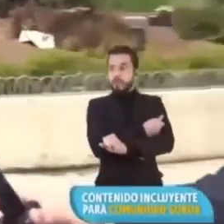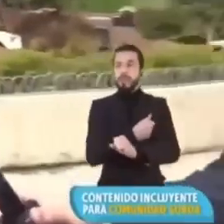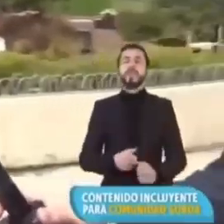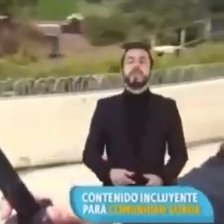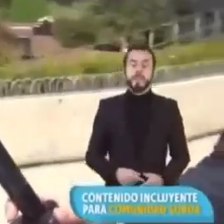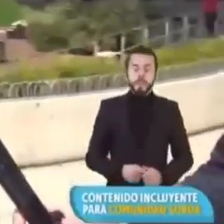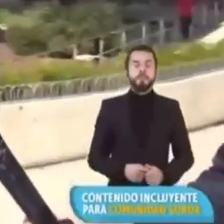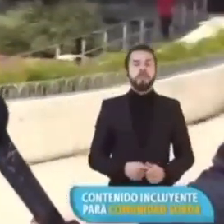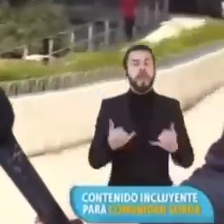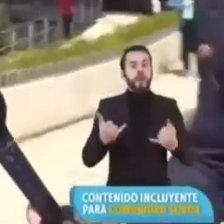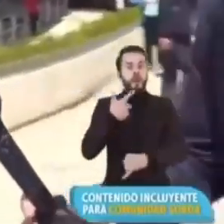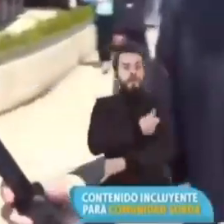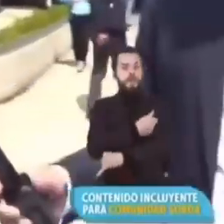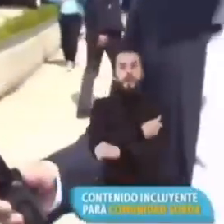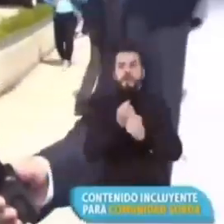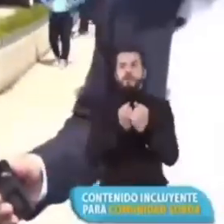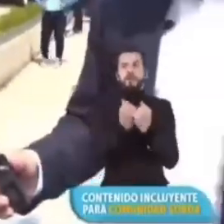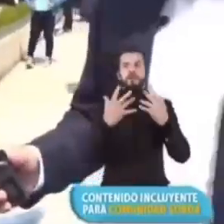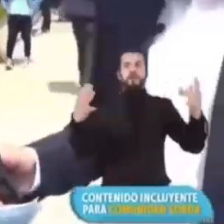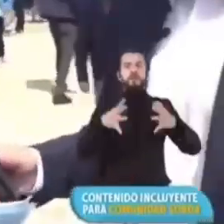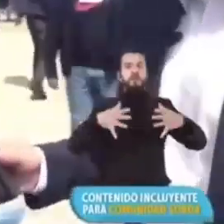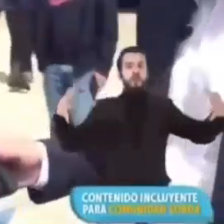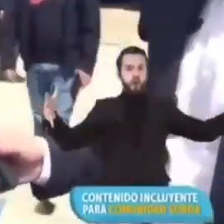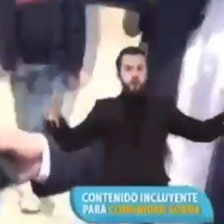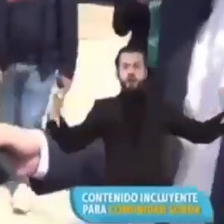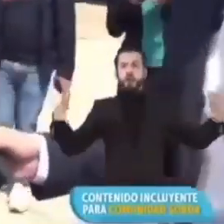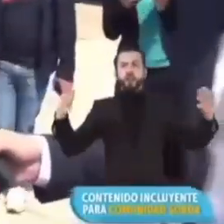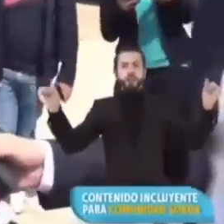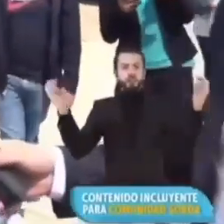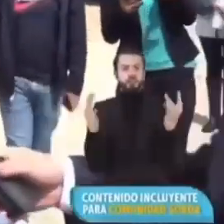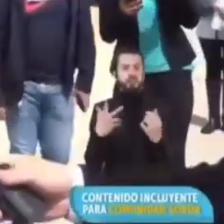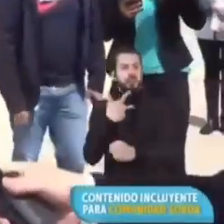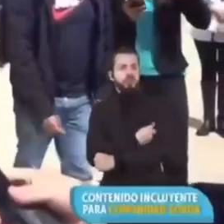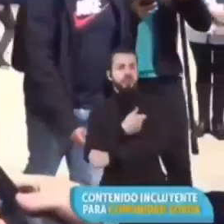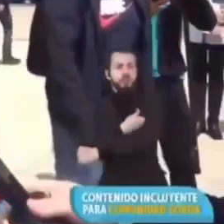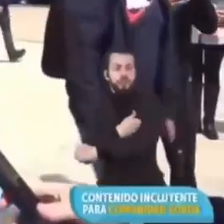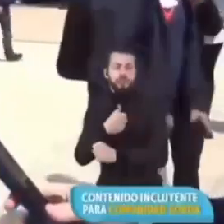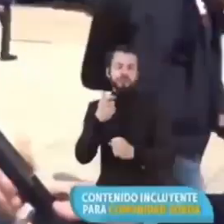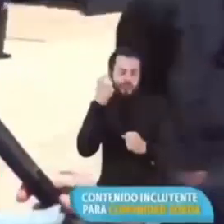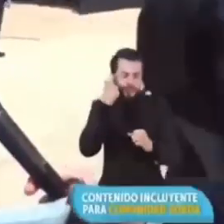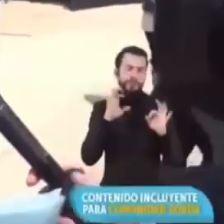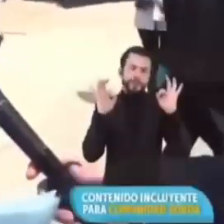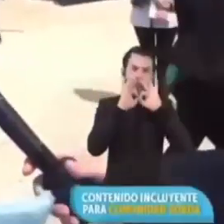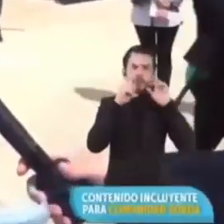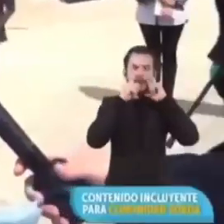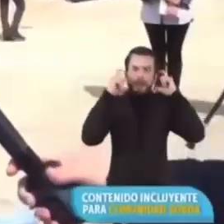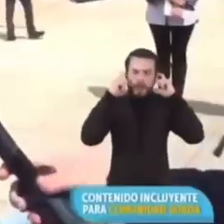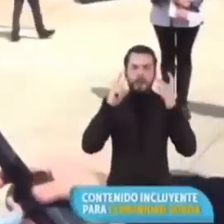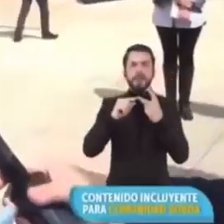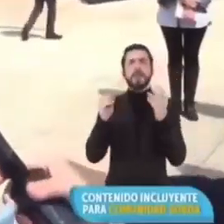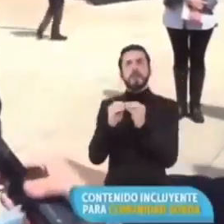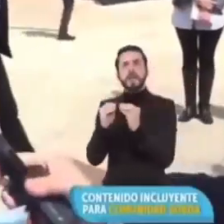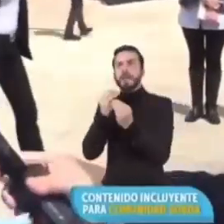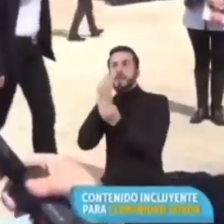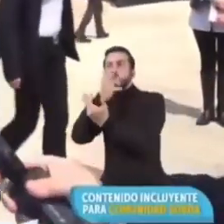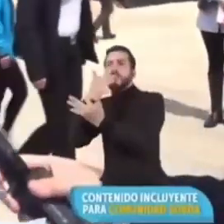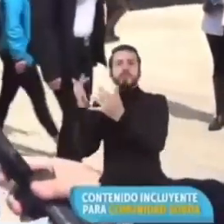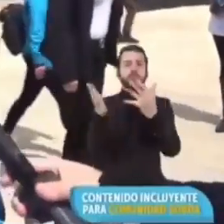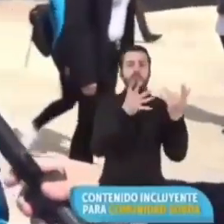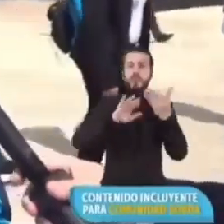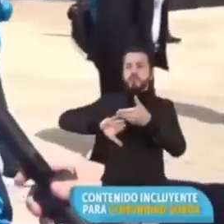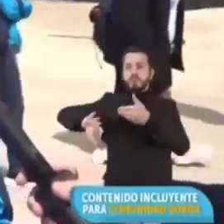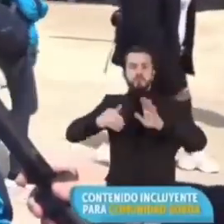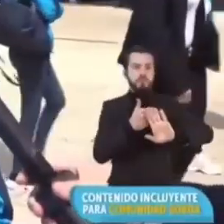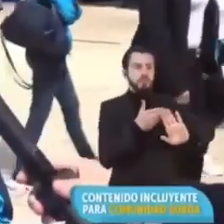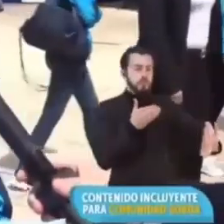Estamos en vacunación masiva en Bogotá, que es tal vez la parte de cuidado junto con el tapabocas, la ventilación, el